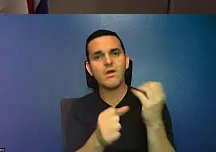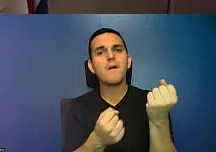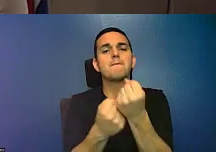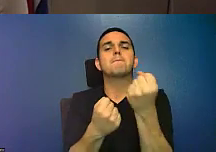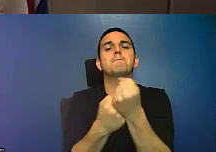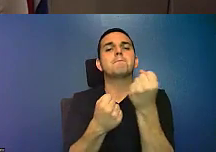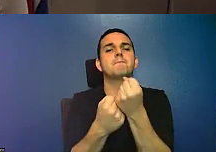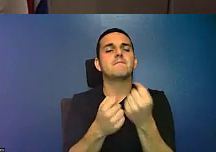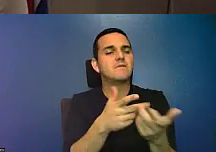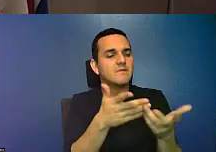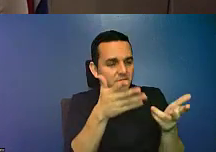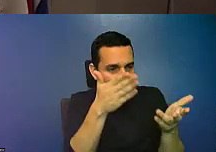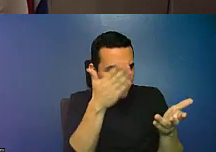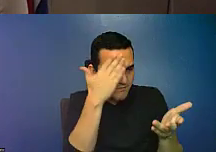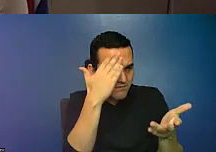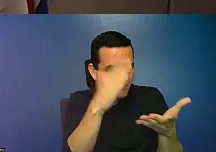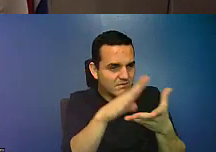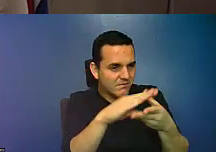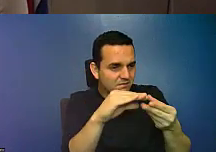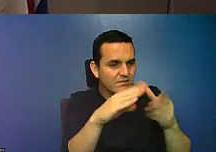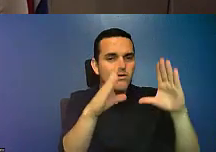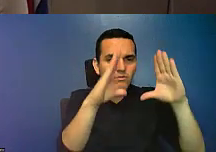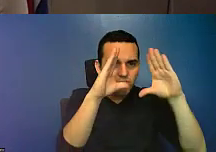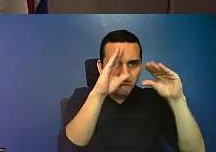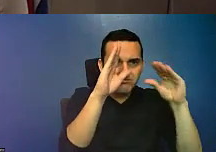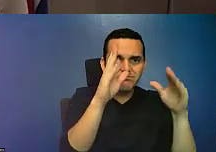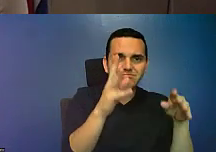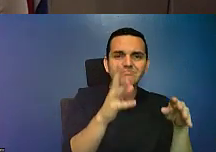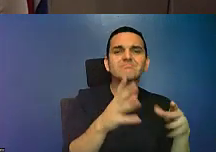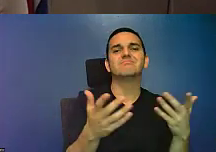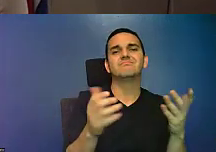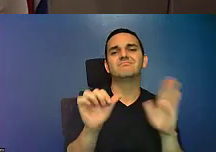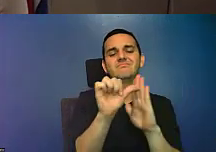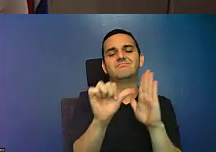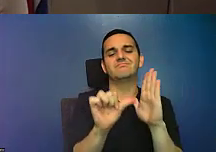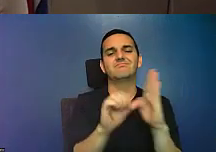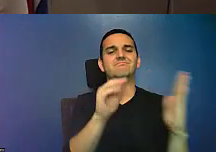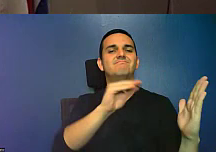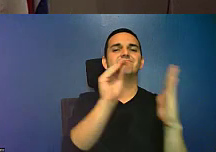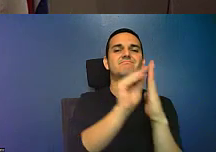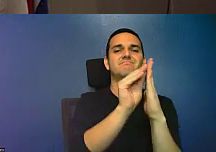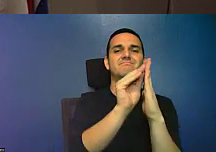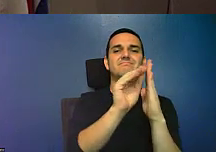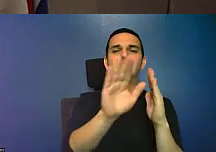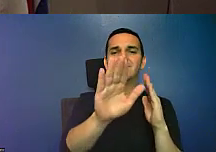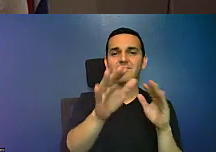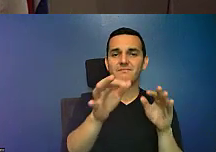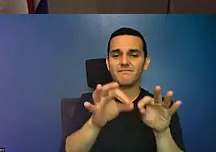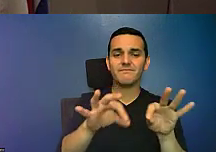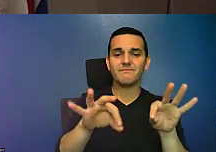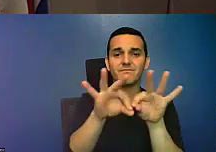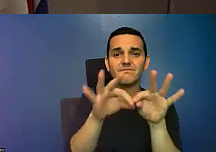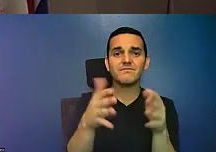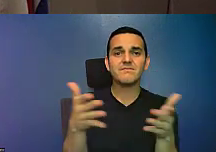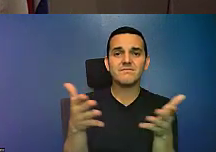Ya hay artículos que han hablado sobre el tema. El hincapié en el asunto es